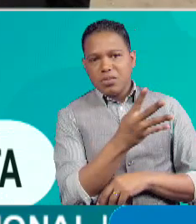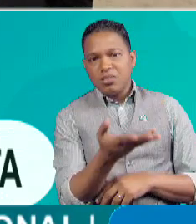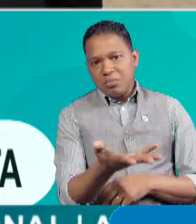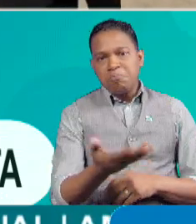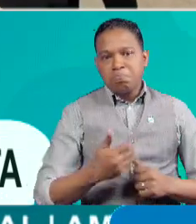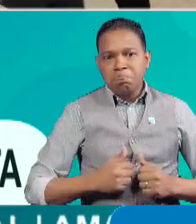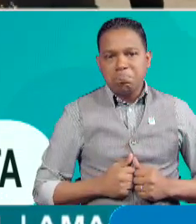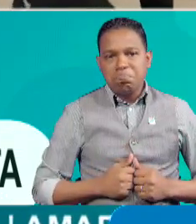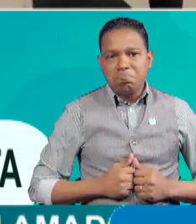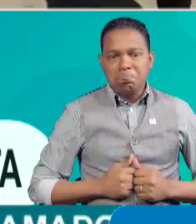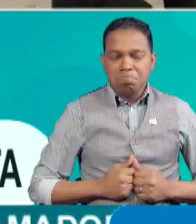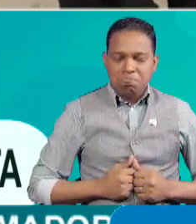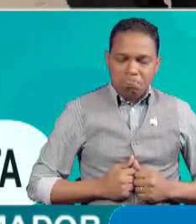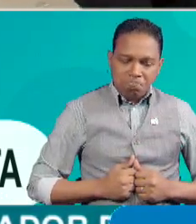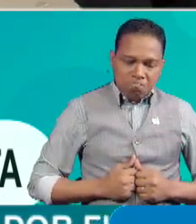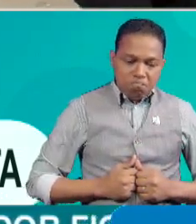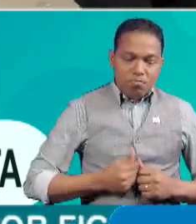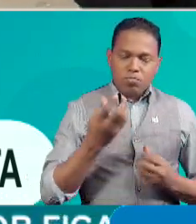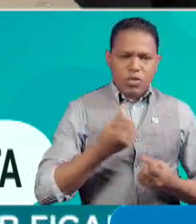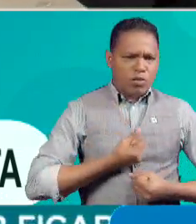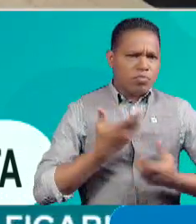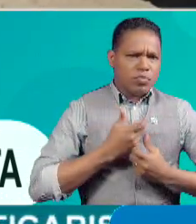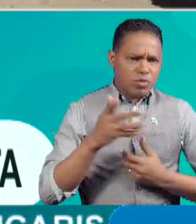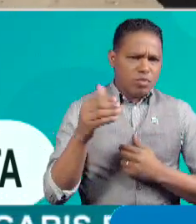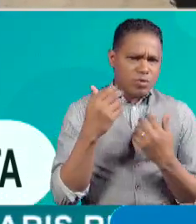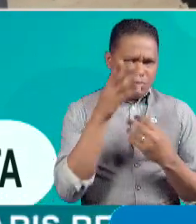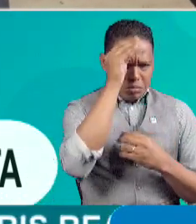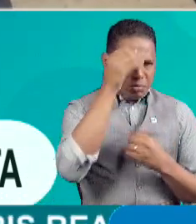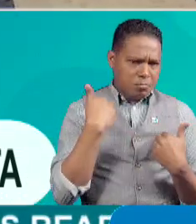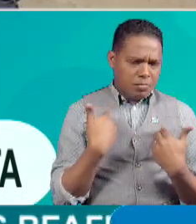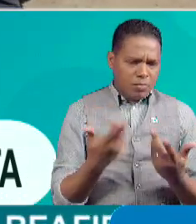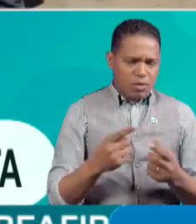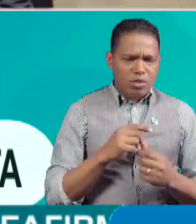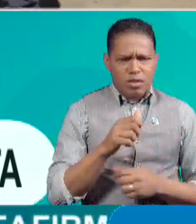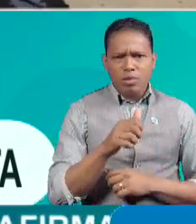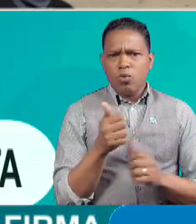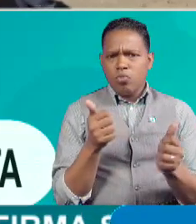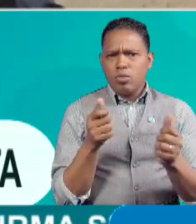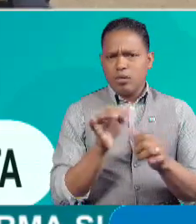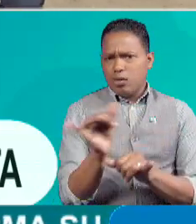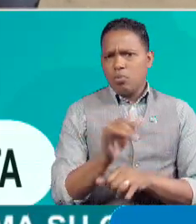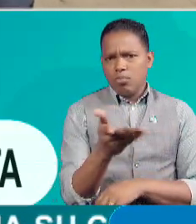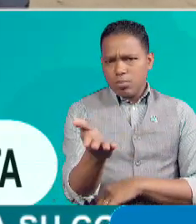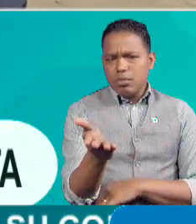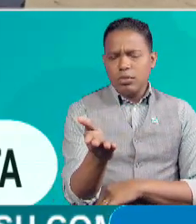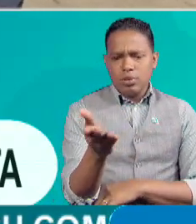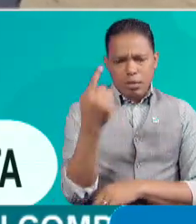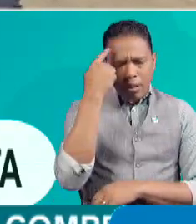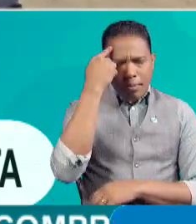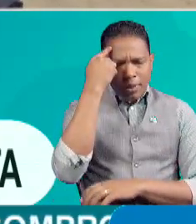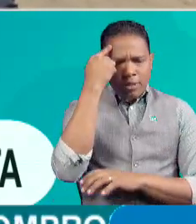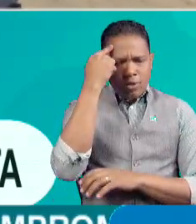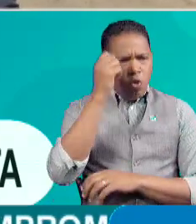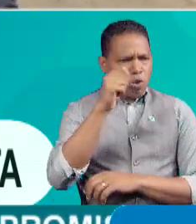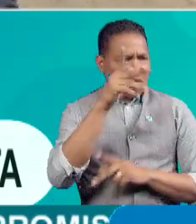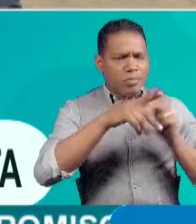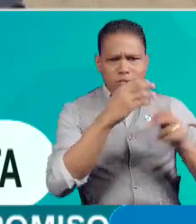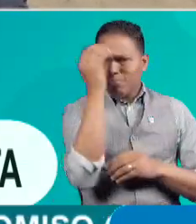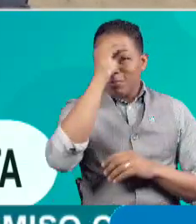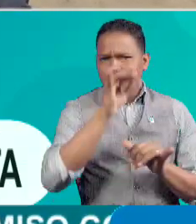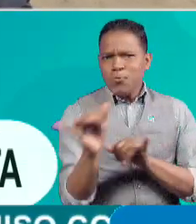Ahí pudieron escuchar las declaraciones de este... Así como es también otra de las personas